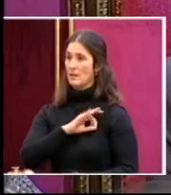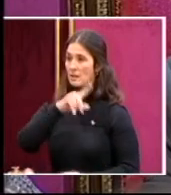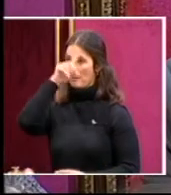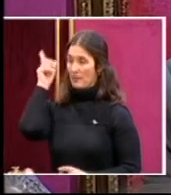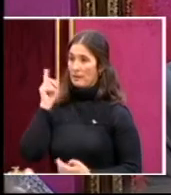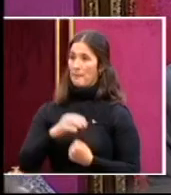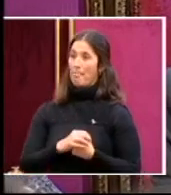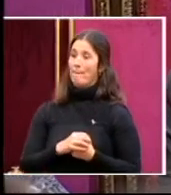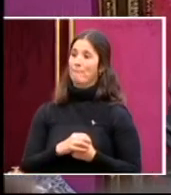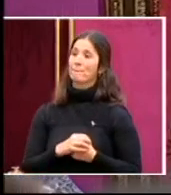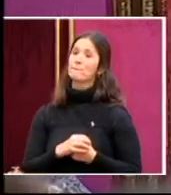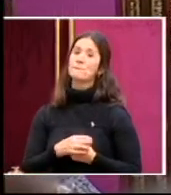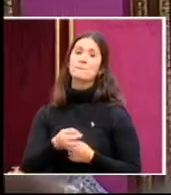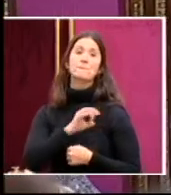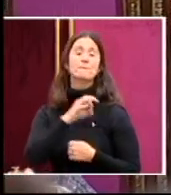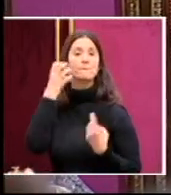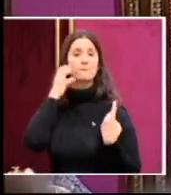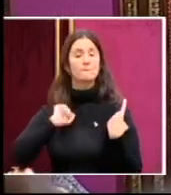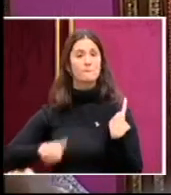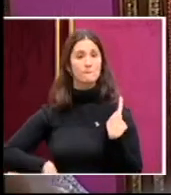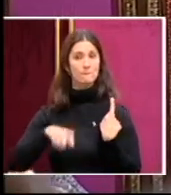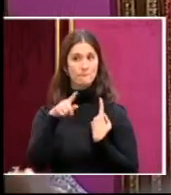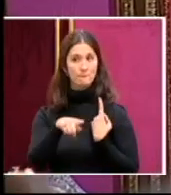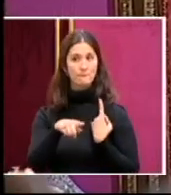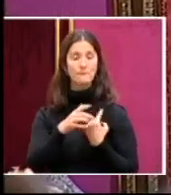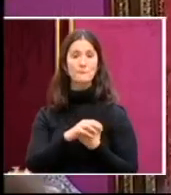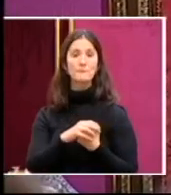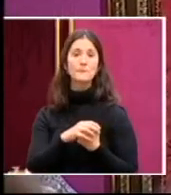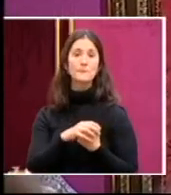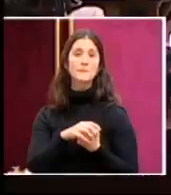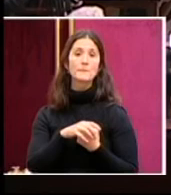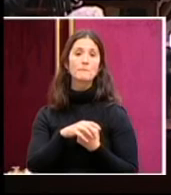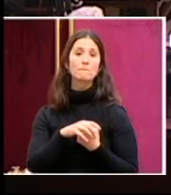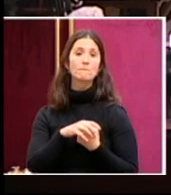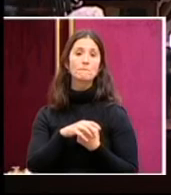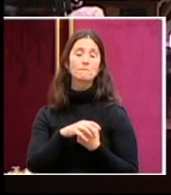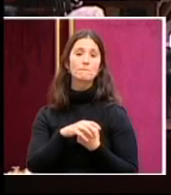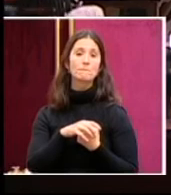Madrid. Señor Puente Dura, tiene la palabra.